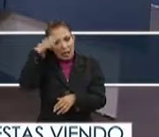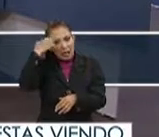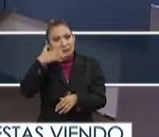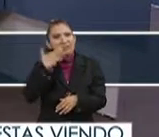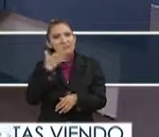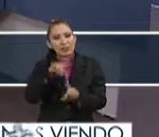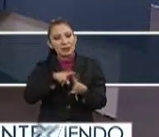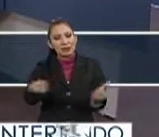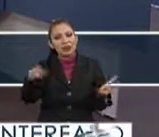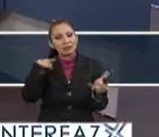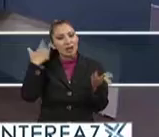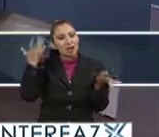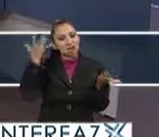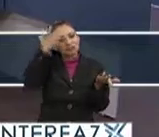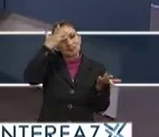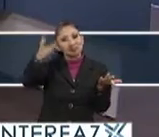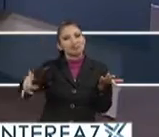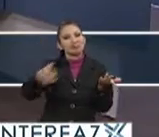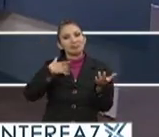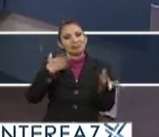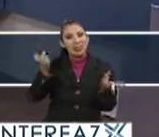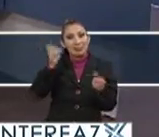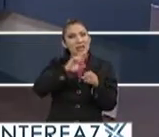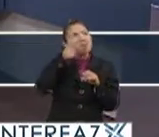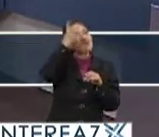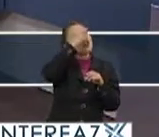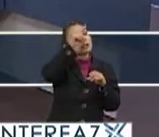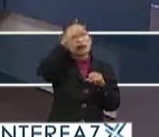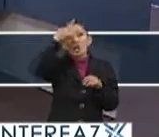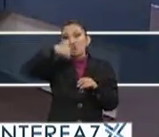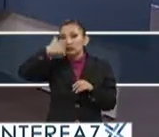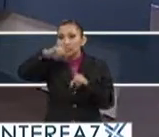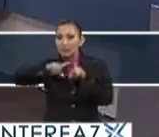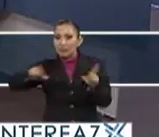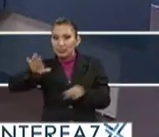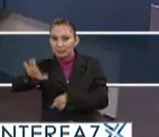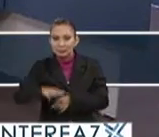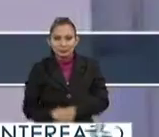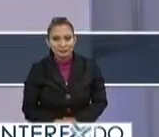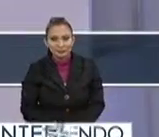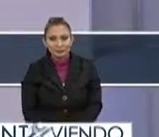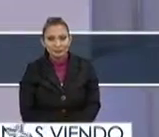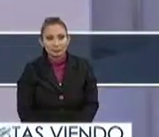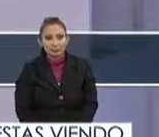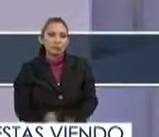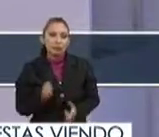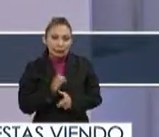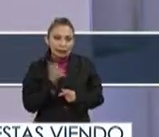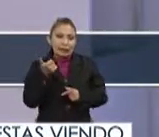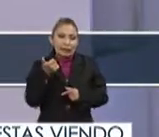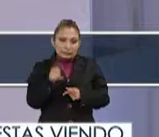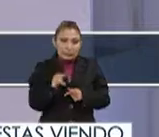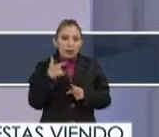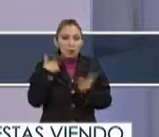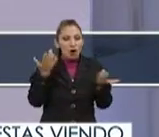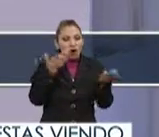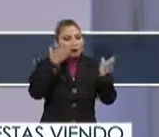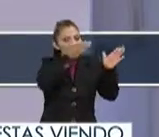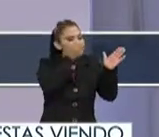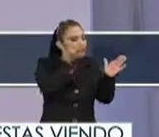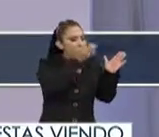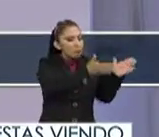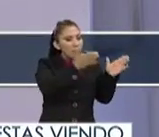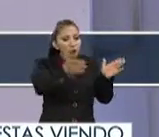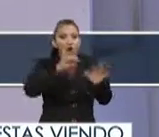muy interesante, otra ¿no? magia, ¿no? Sí, se Desde llena de vida el museo. Hacer a la noche, ¿no? Claro, exactamente. Entonces, bueno, de esta manera hacemos los ciclos. Tenemos un